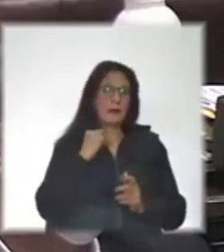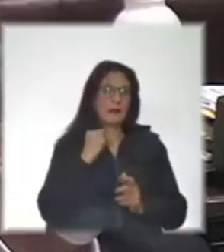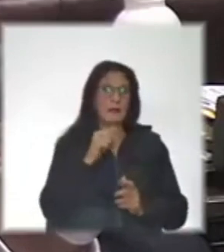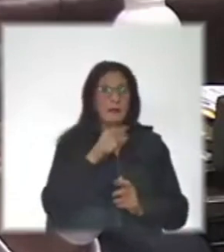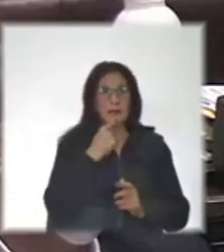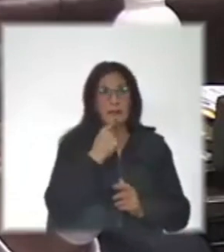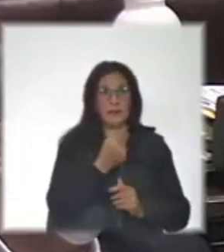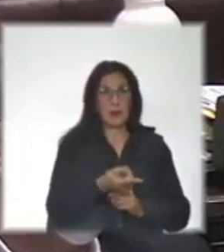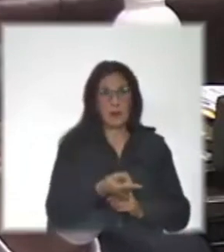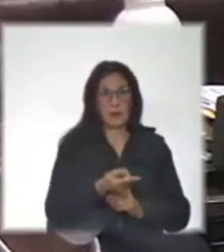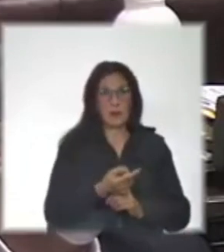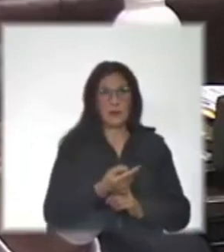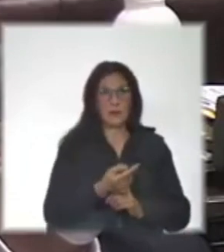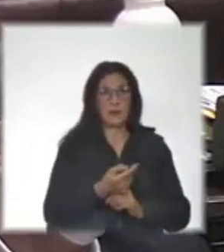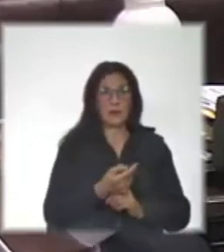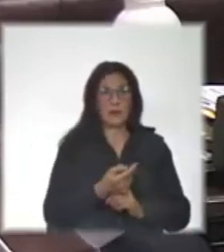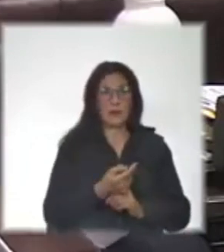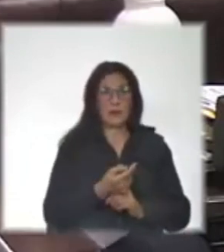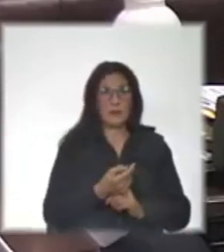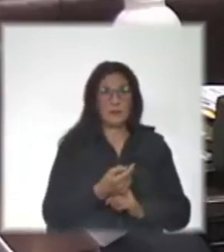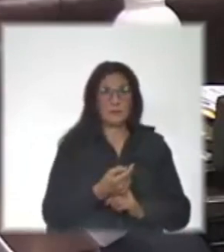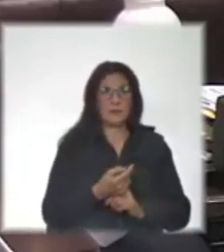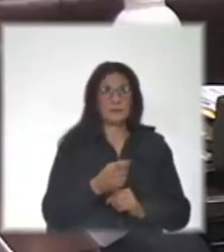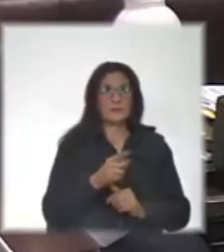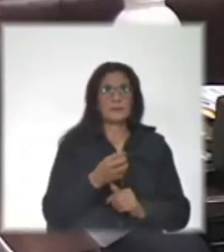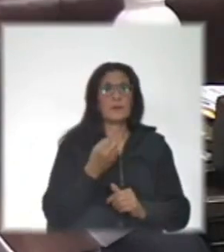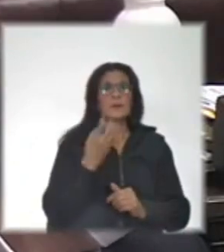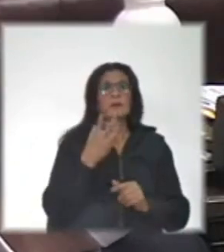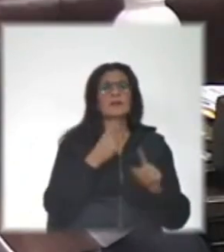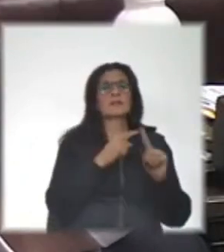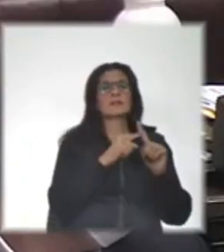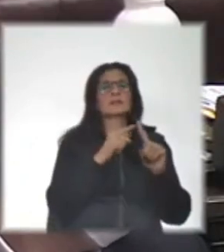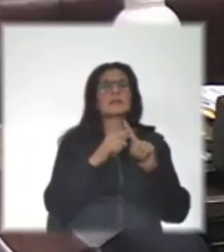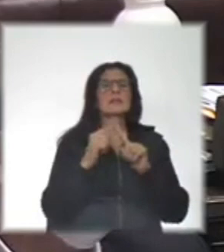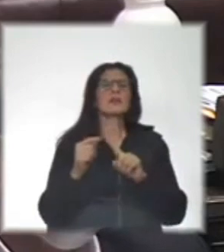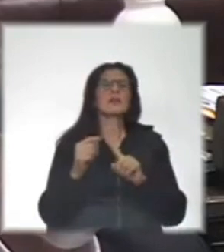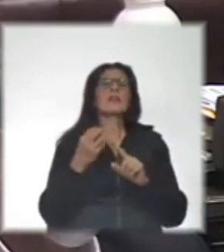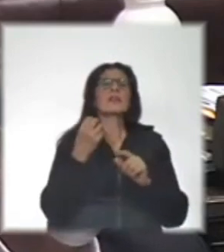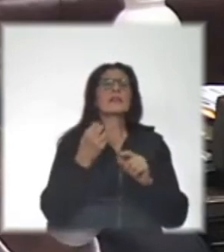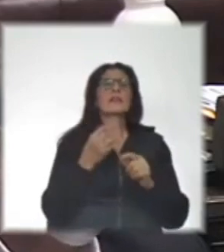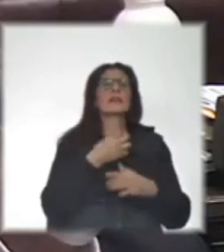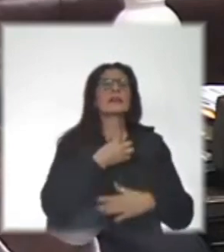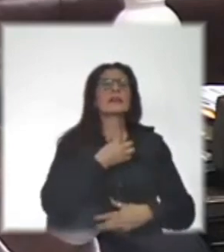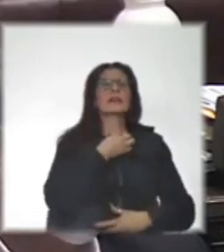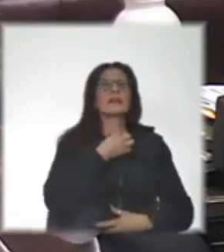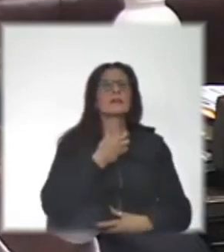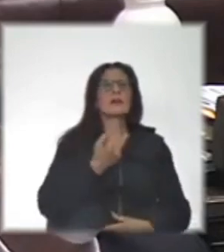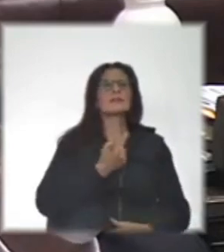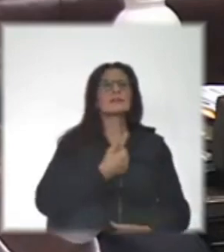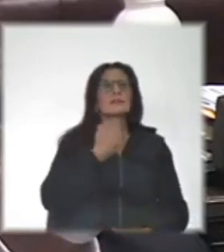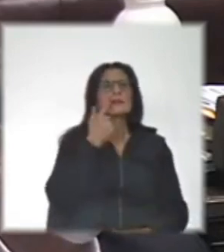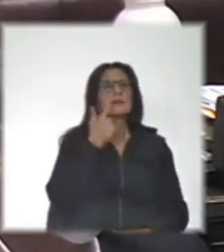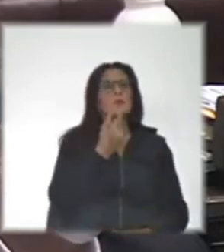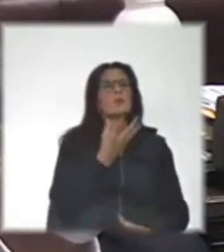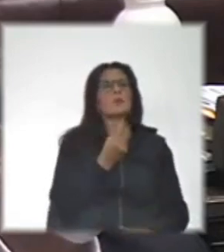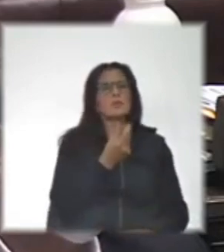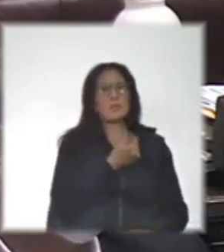otras cosas, por ser el siglo en el que el cristianismo asesinó el mayor número de